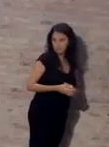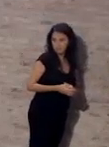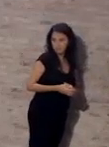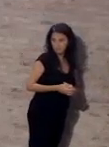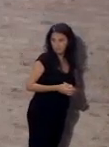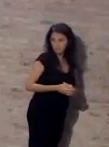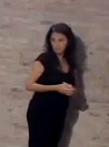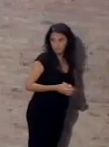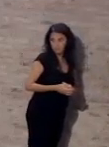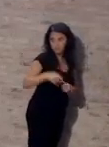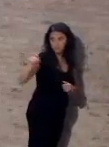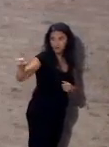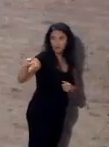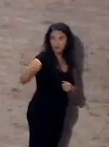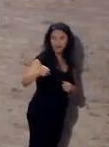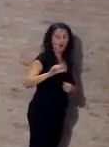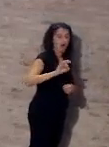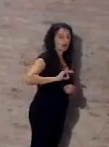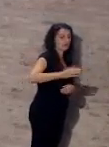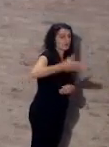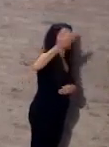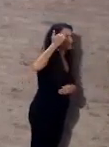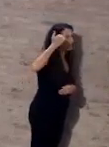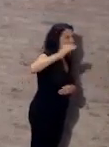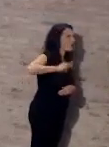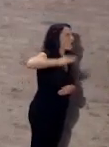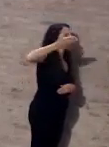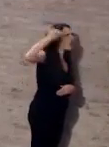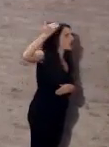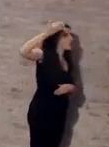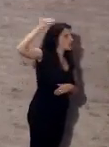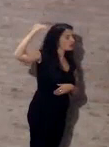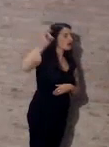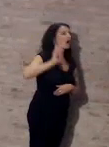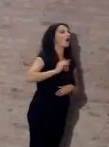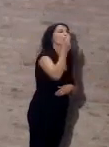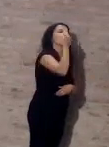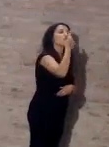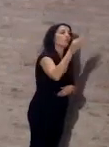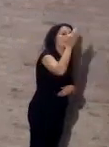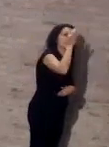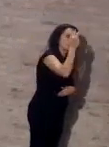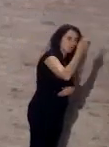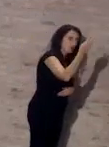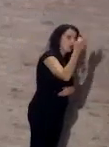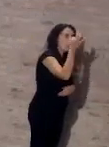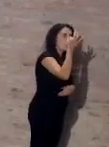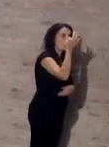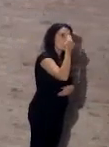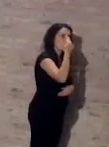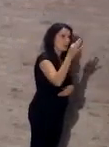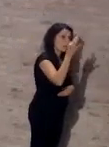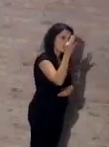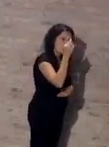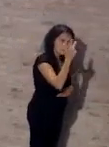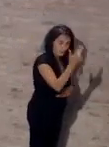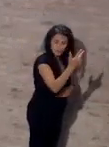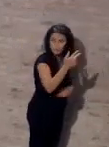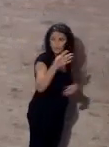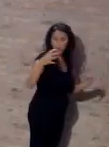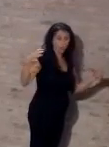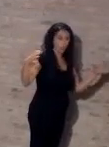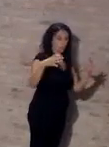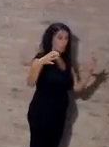pasado había No ya estoy media perdida entre el año pasado y el anteaño No si en el en el